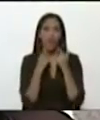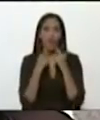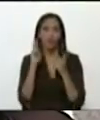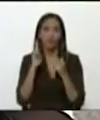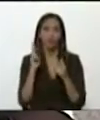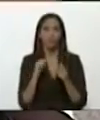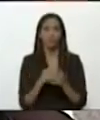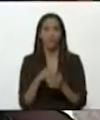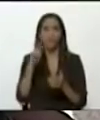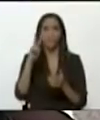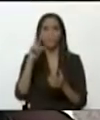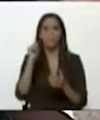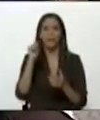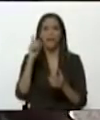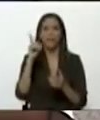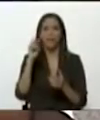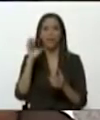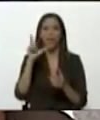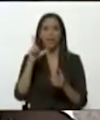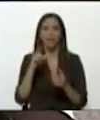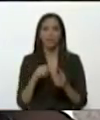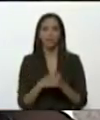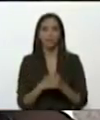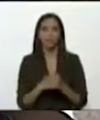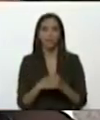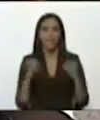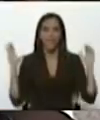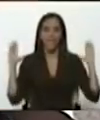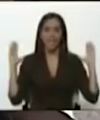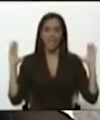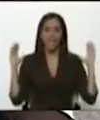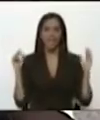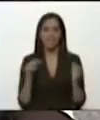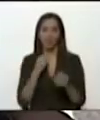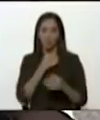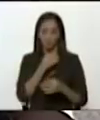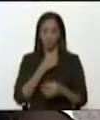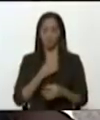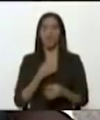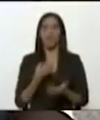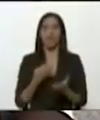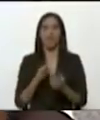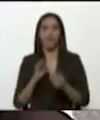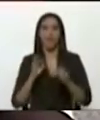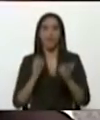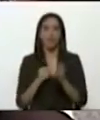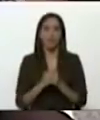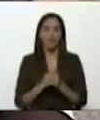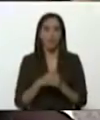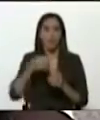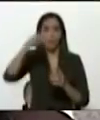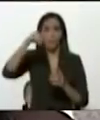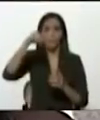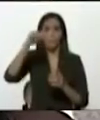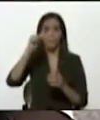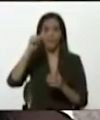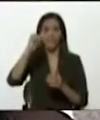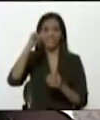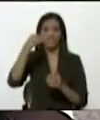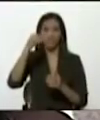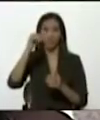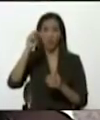utiliza Baduel. El arcángel que utiliza. Las figuras, los masones, los